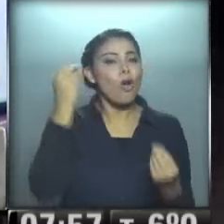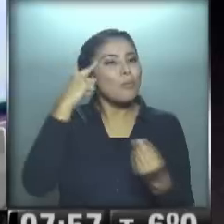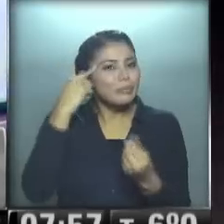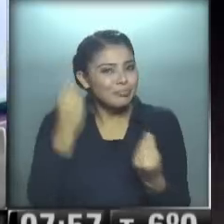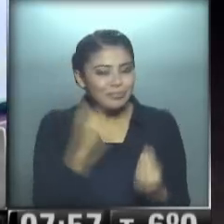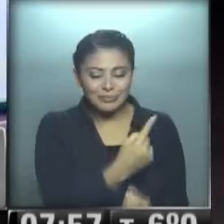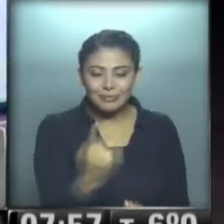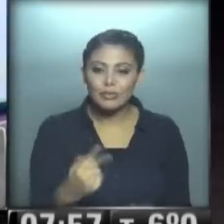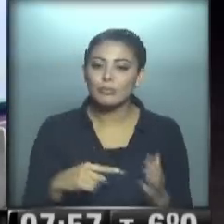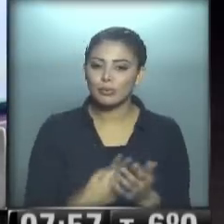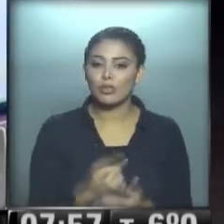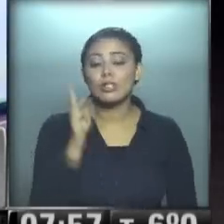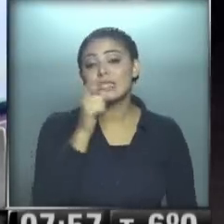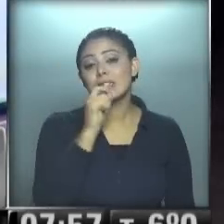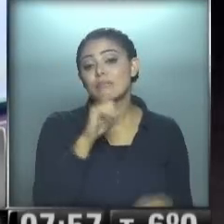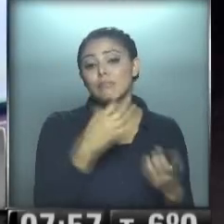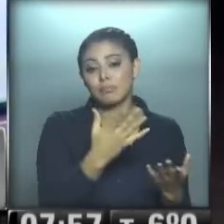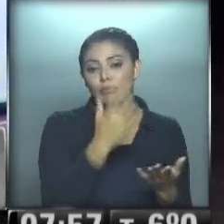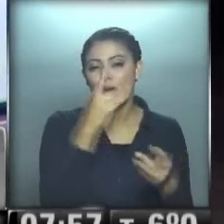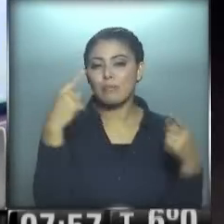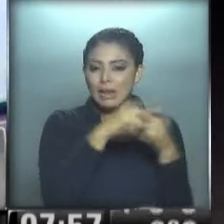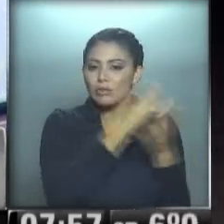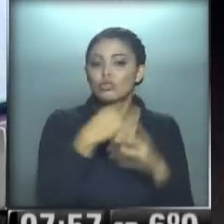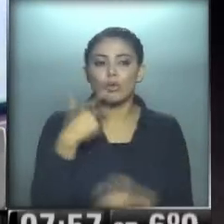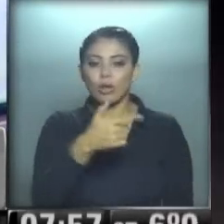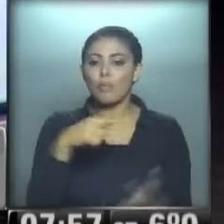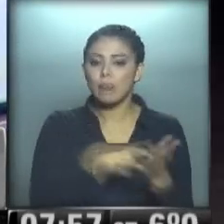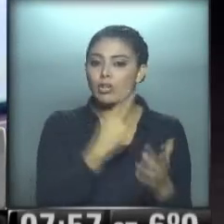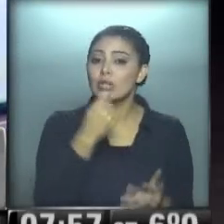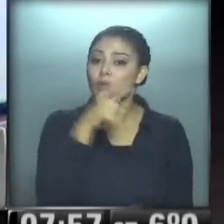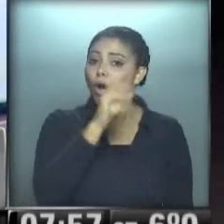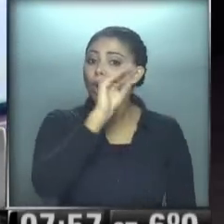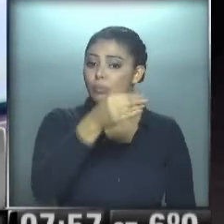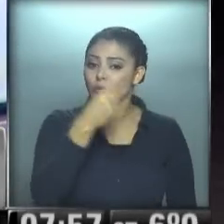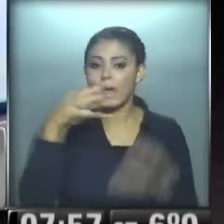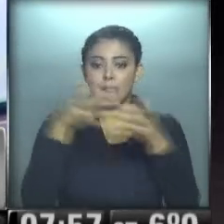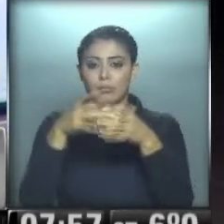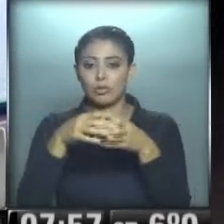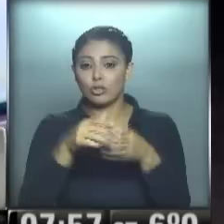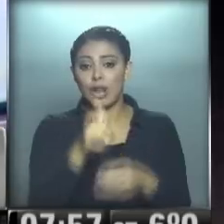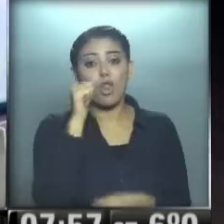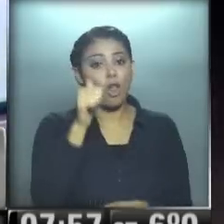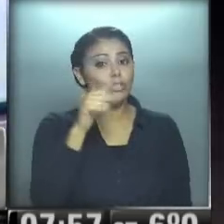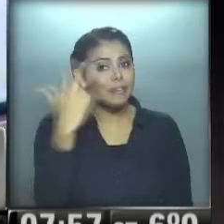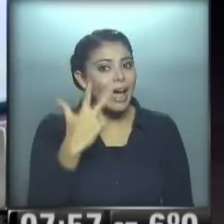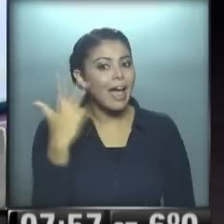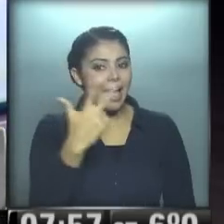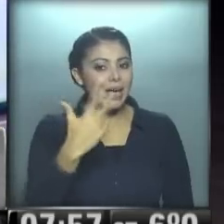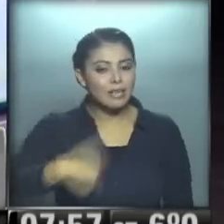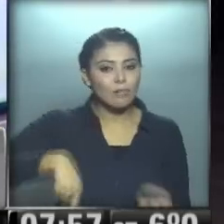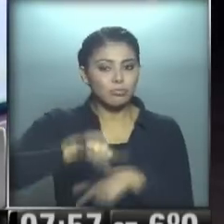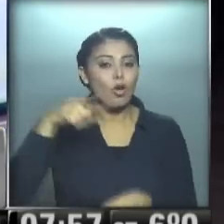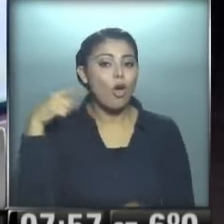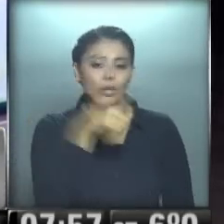tienen, pero no sé si le conviene partir el partido y decir, vale, yo te ataco, pero sepas que si pierdes va a coger el balón estos tres de arriba y a la contra